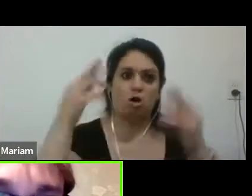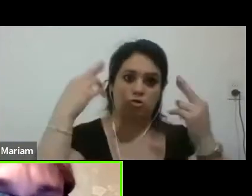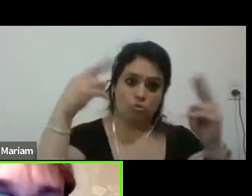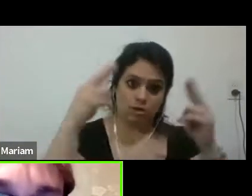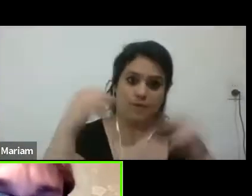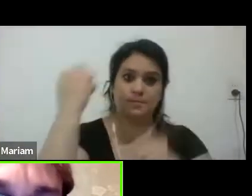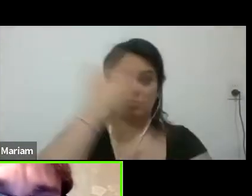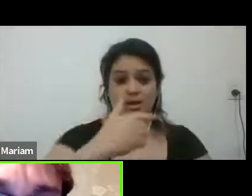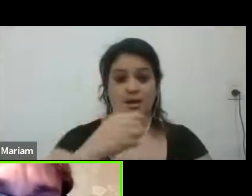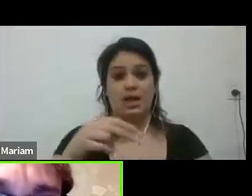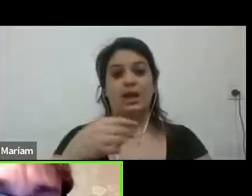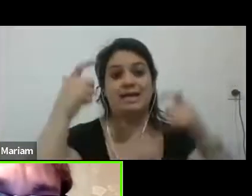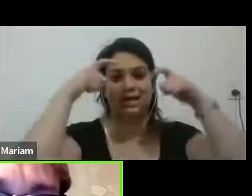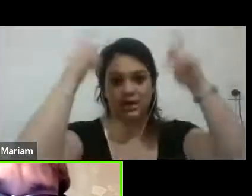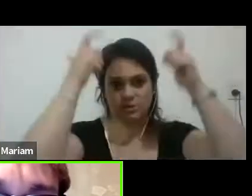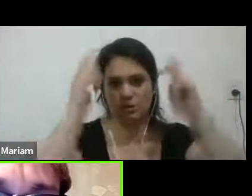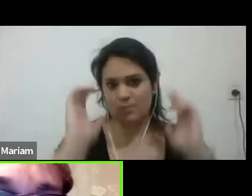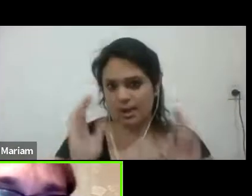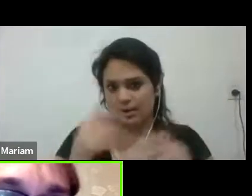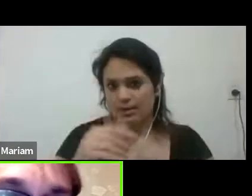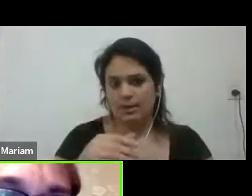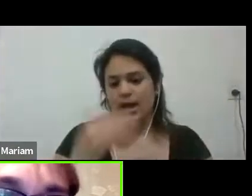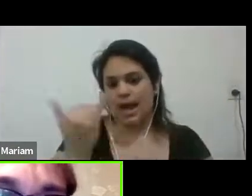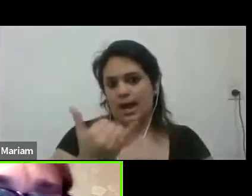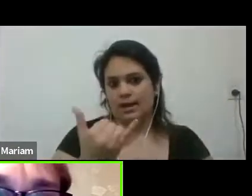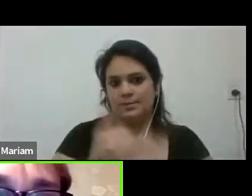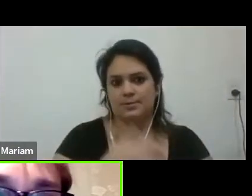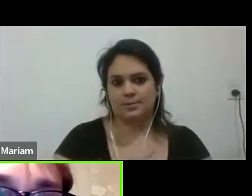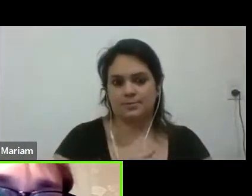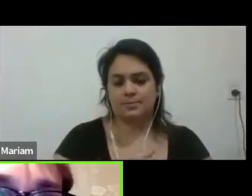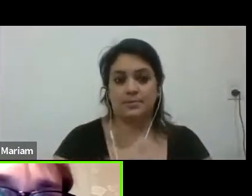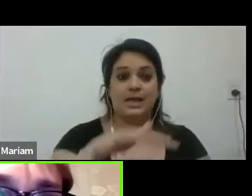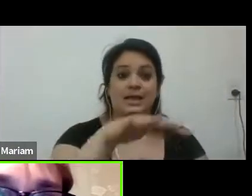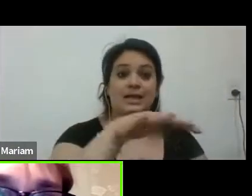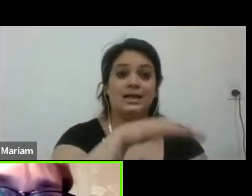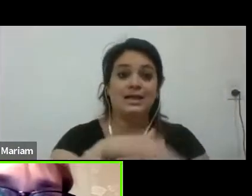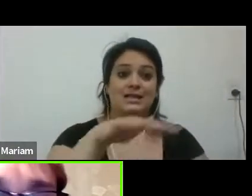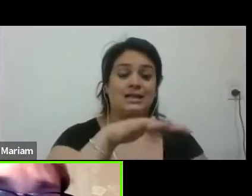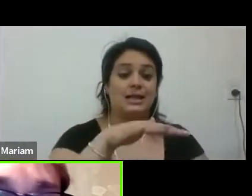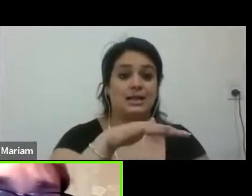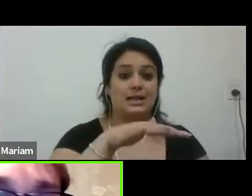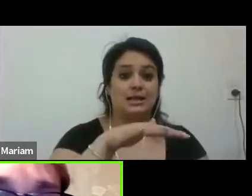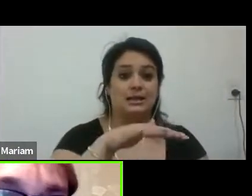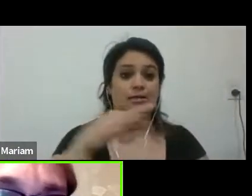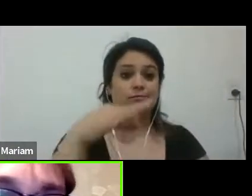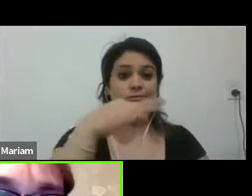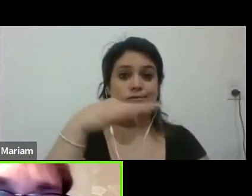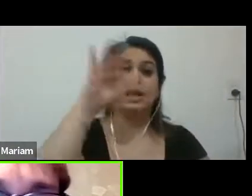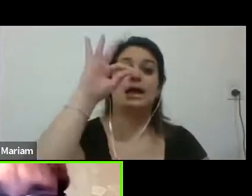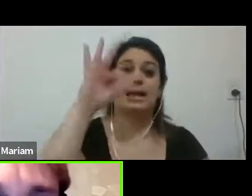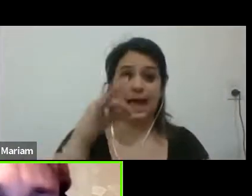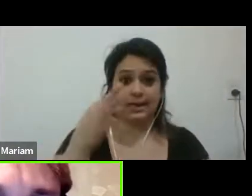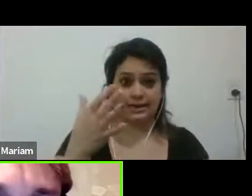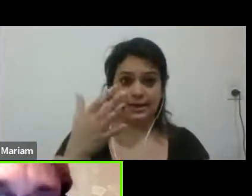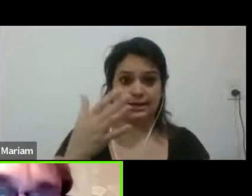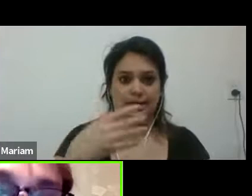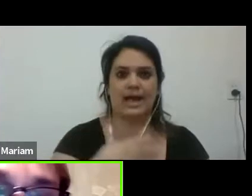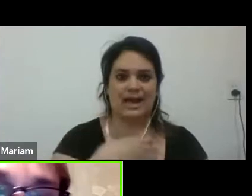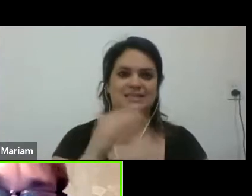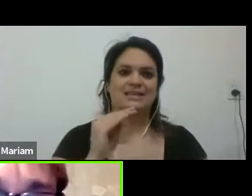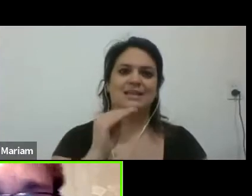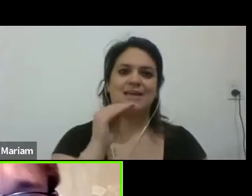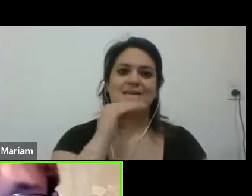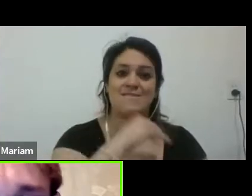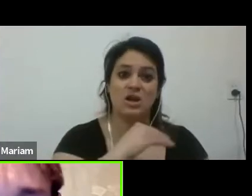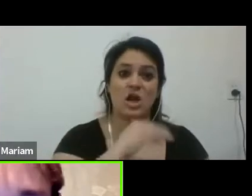entonces ustedes van a encontrar que tenemos desde la sala de cata en donde pueden llegar a tener las clases de vinos hasta los